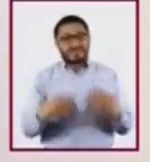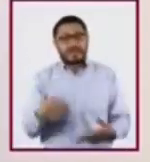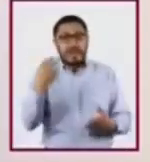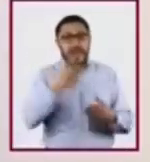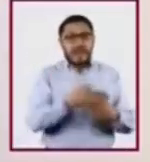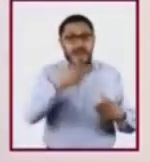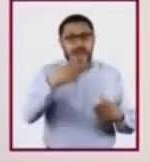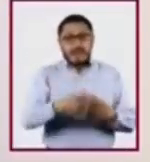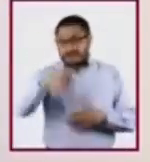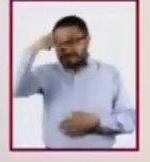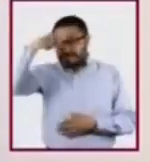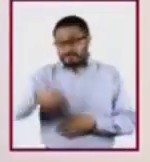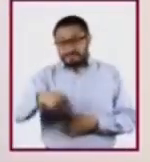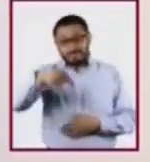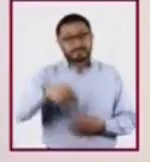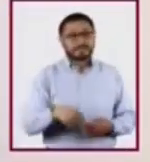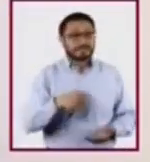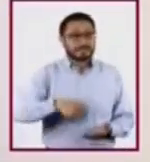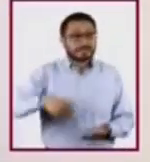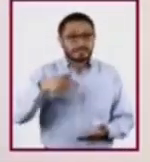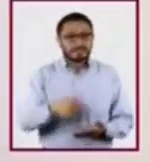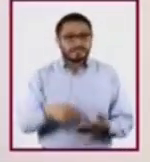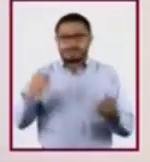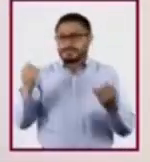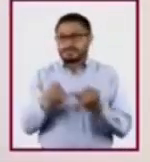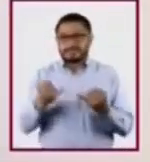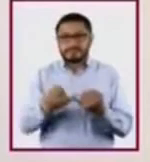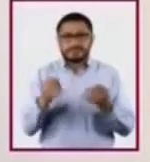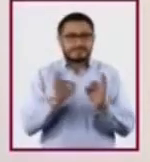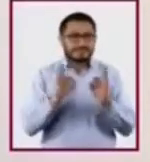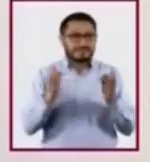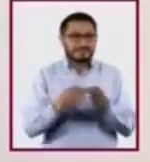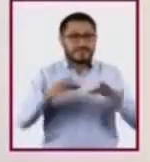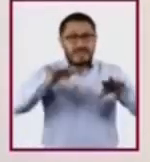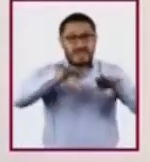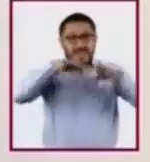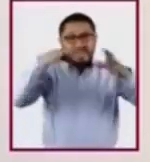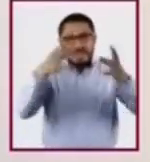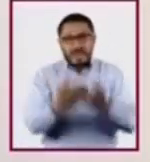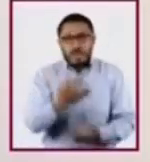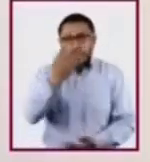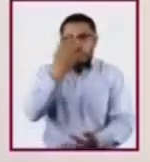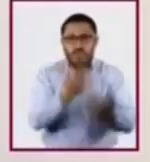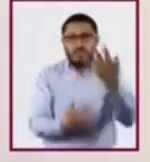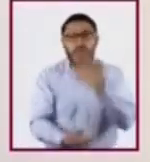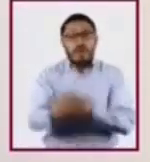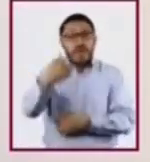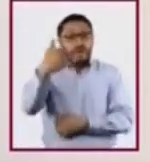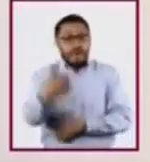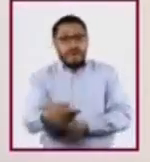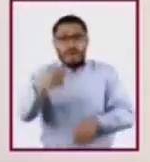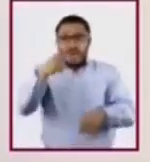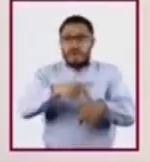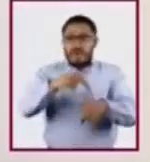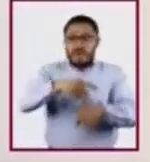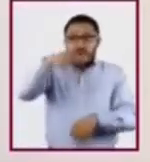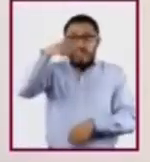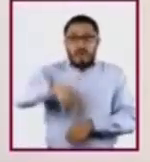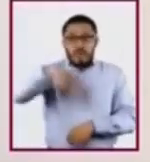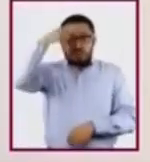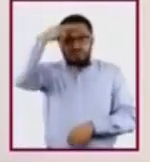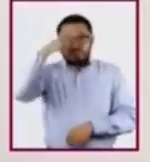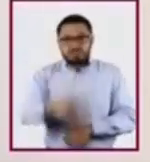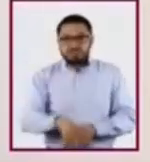esta región, además teniendo la modalidad de pelota encendida y de piedra. Actualmente en México